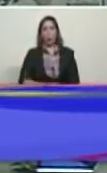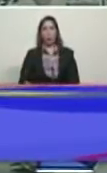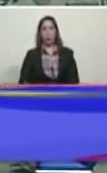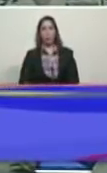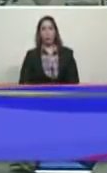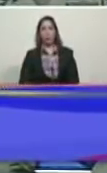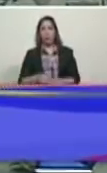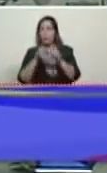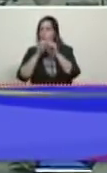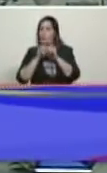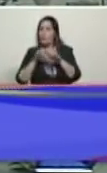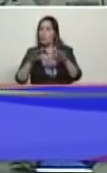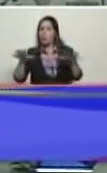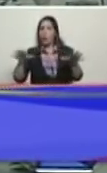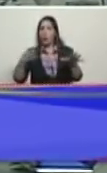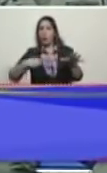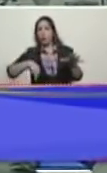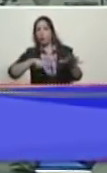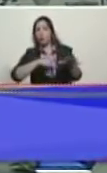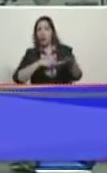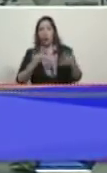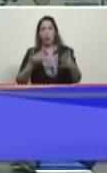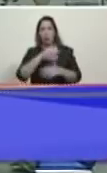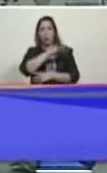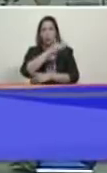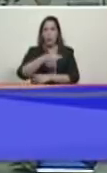El despliegue en nuestros mares y ríos,